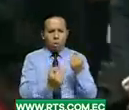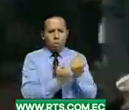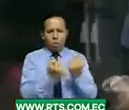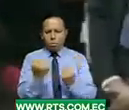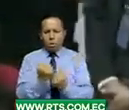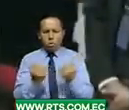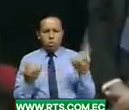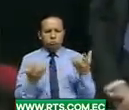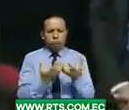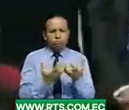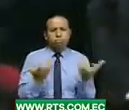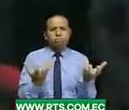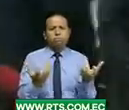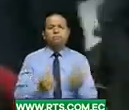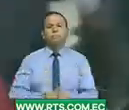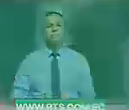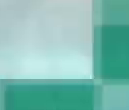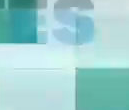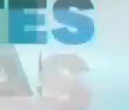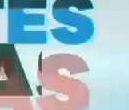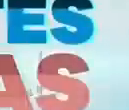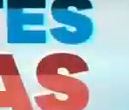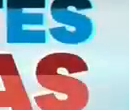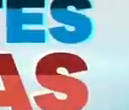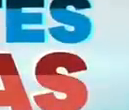Informó Charlie Pisa.